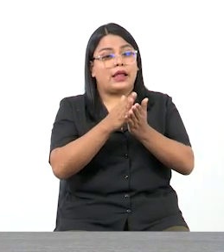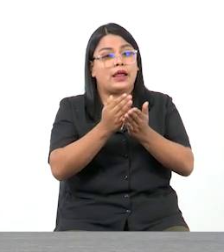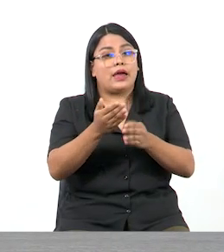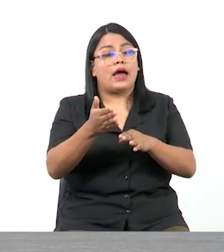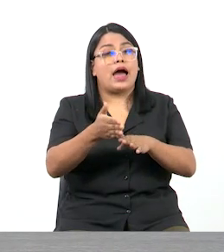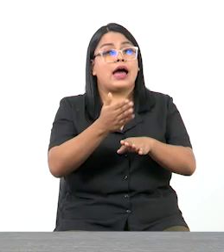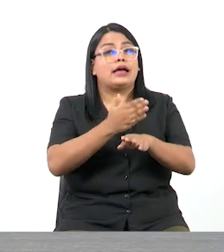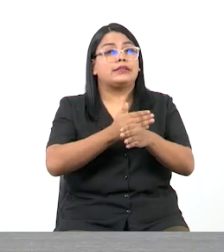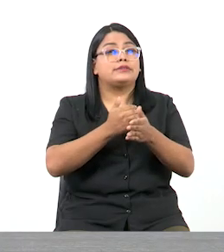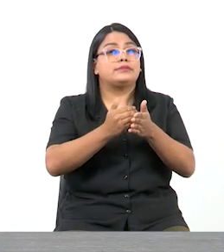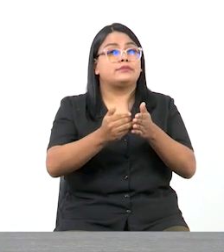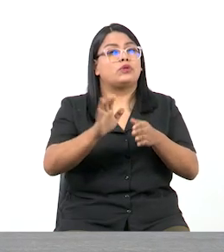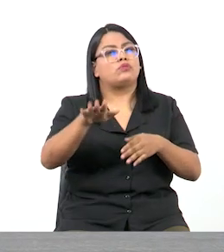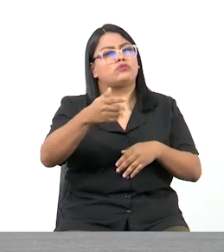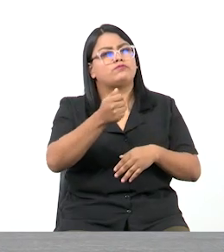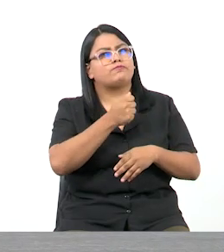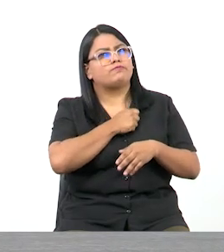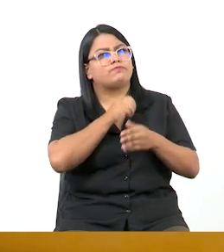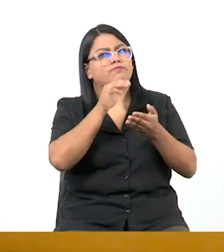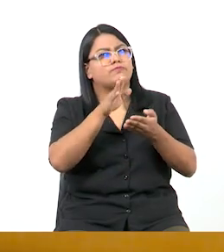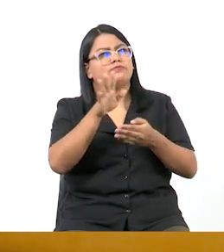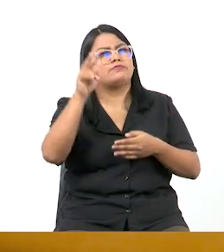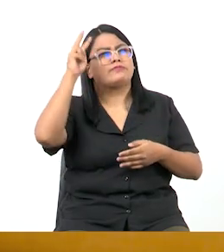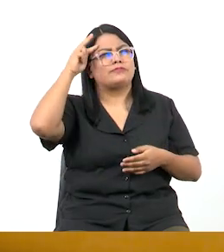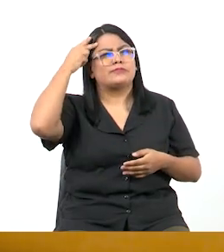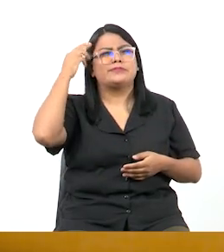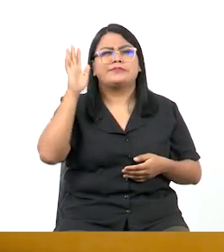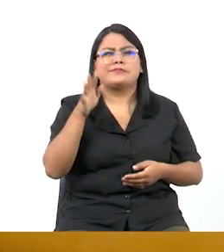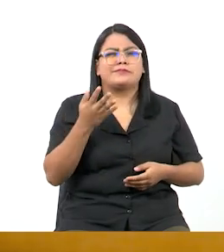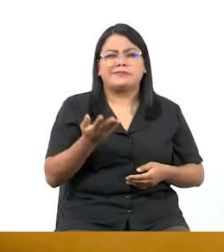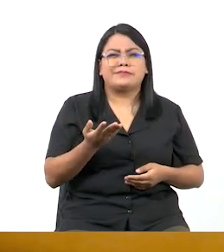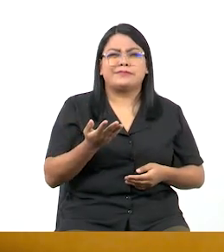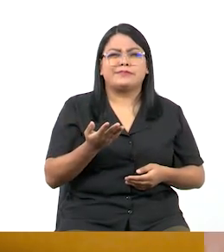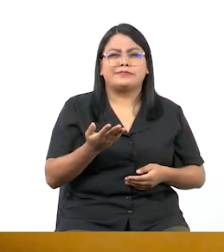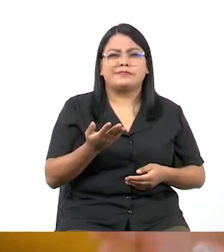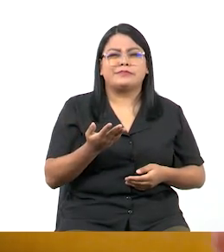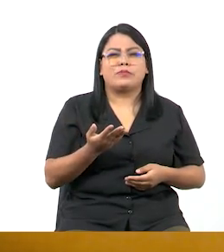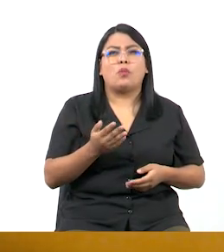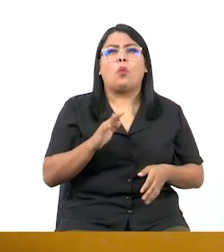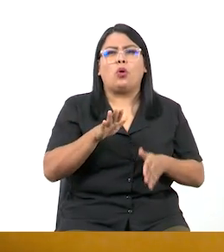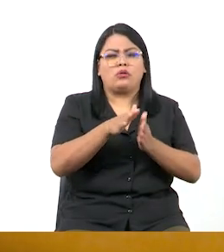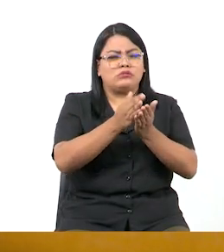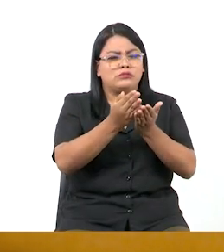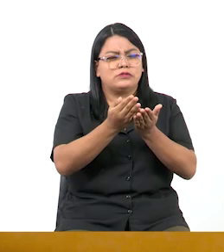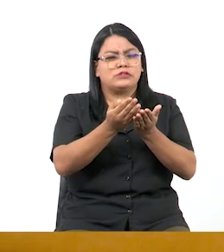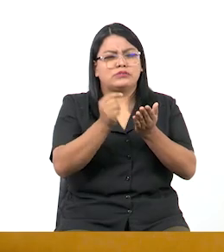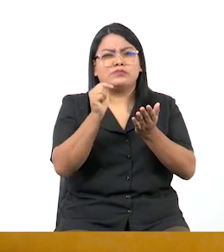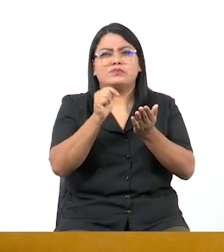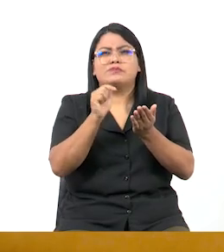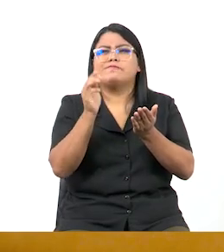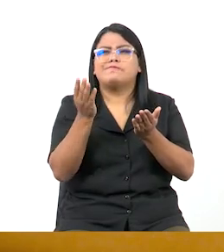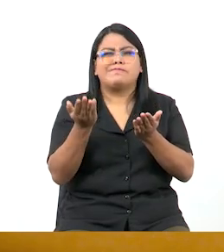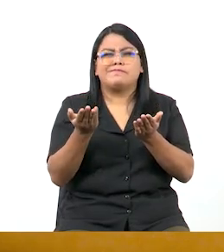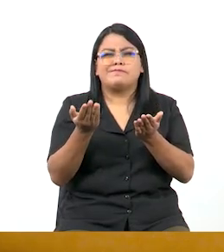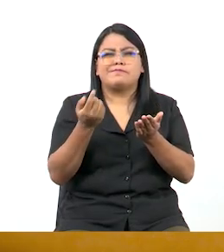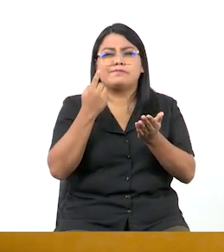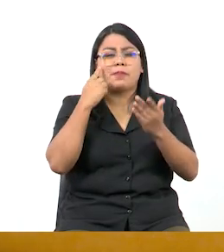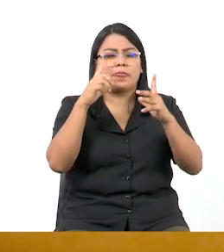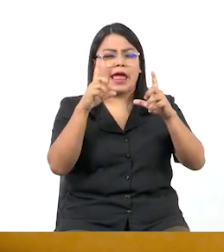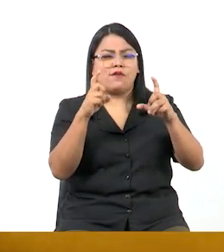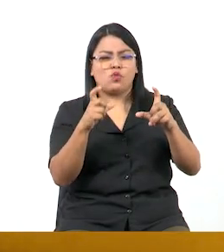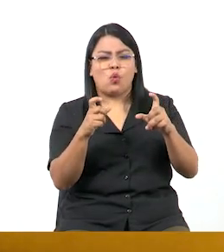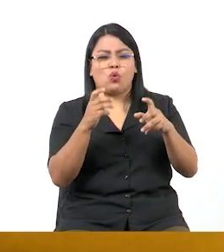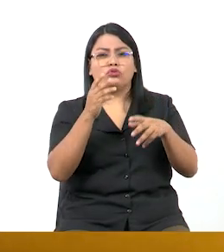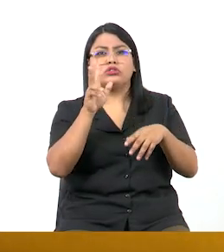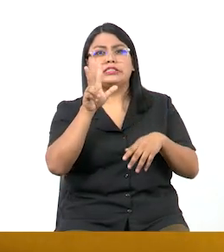Después tenemos un producto de unidad. O sea, ¿qué significa esta parte o por qué están colocadas en la entrada de unidad? Tenemos una